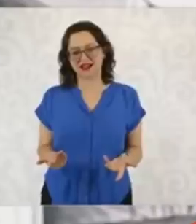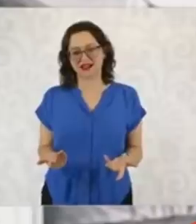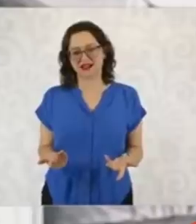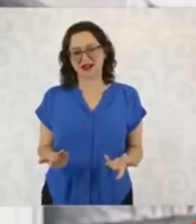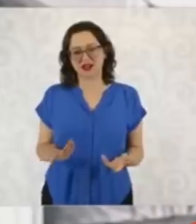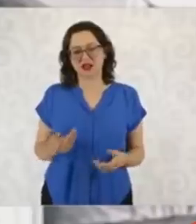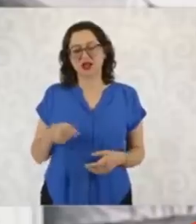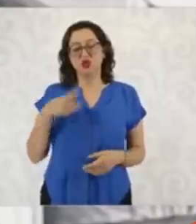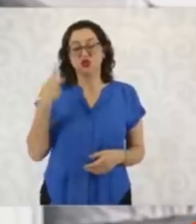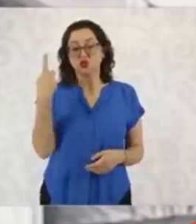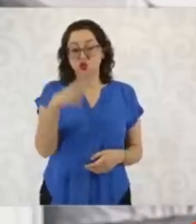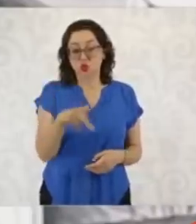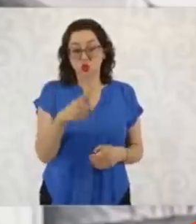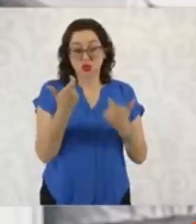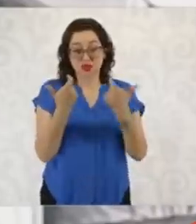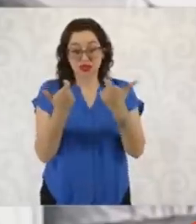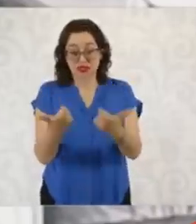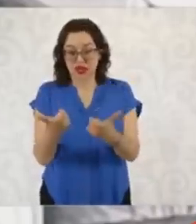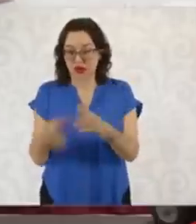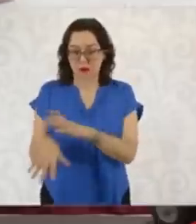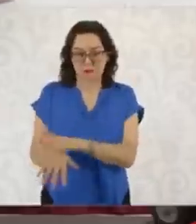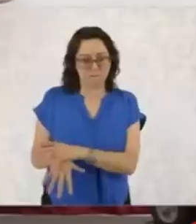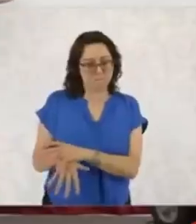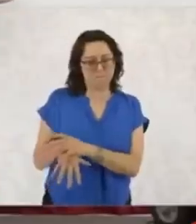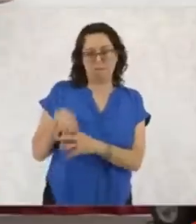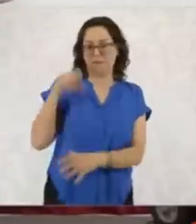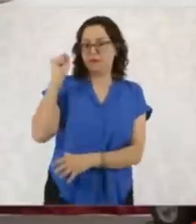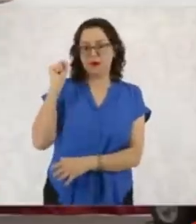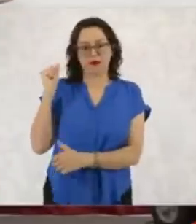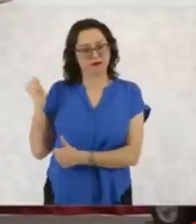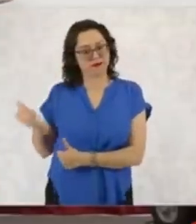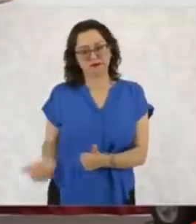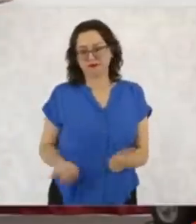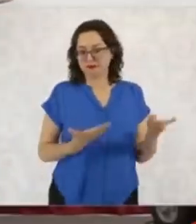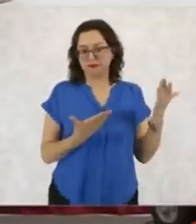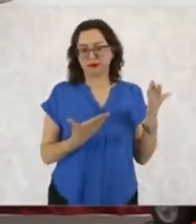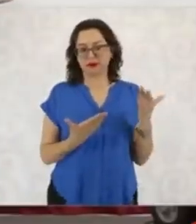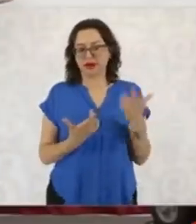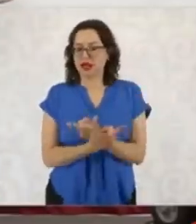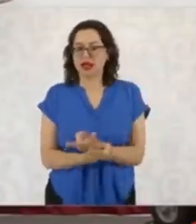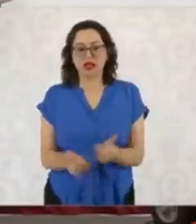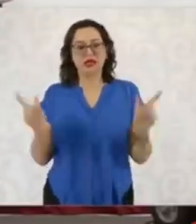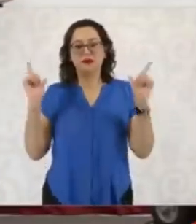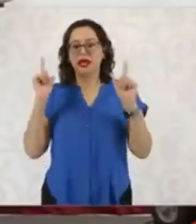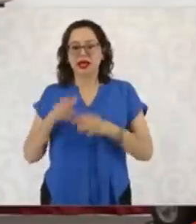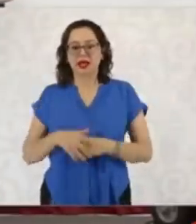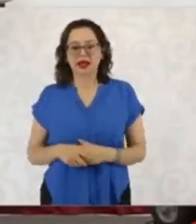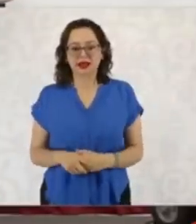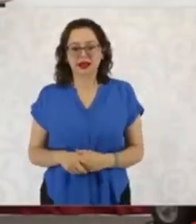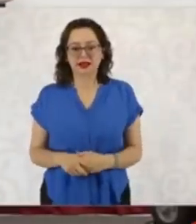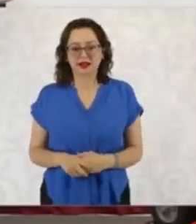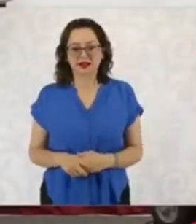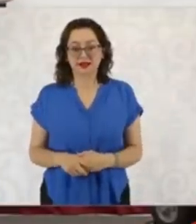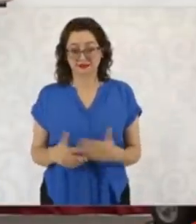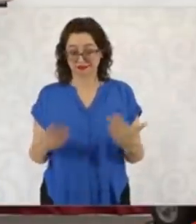para que pueda utilizar el sistema financiero mexicano libremente.